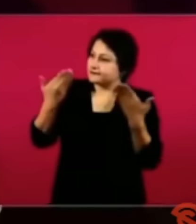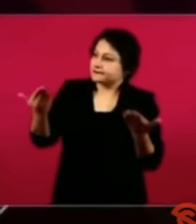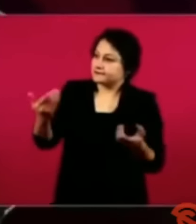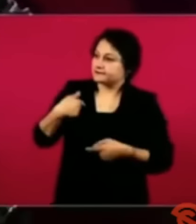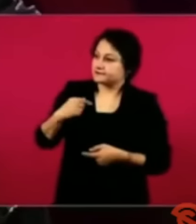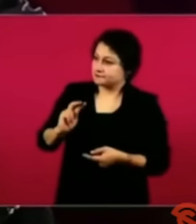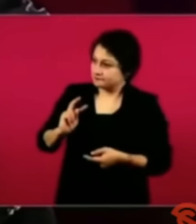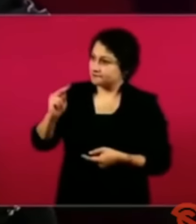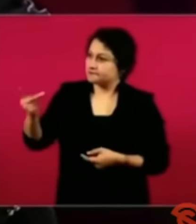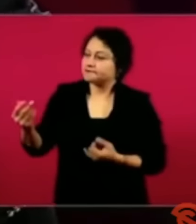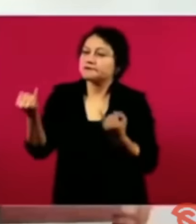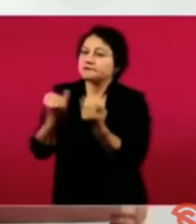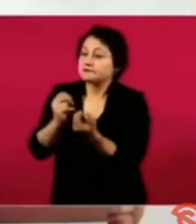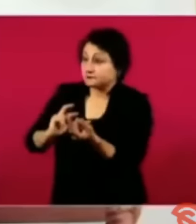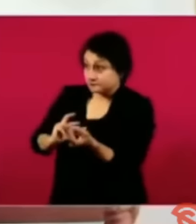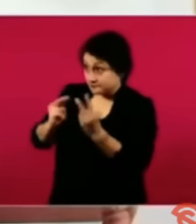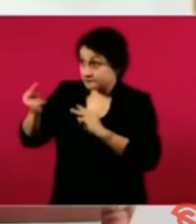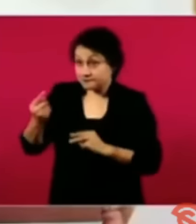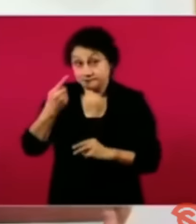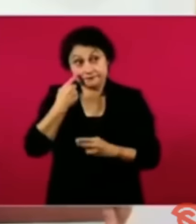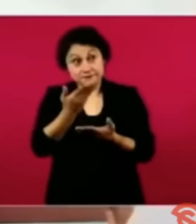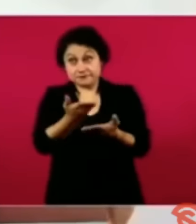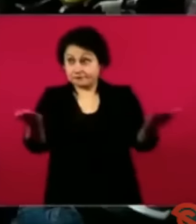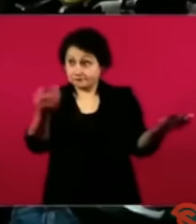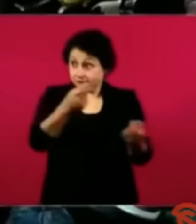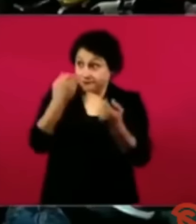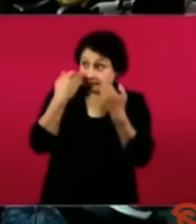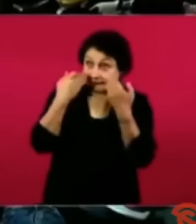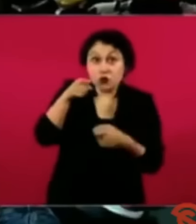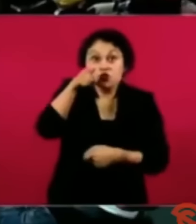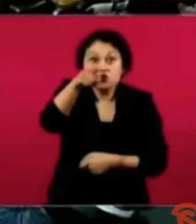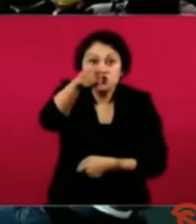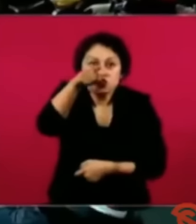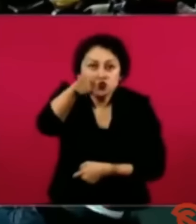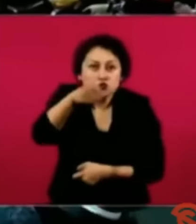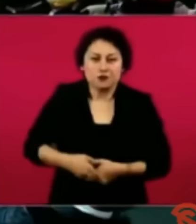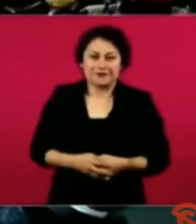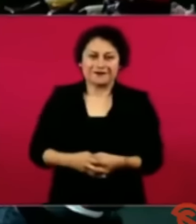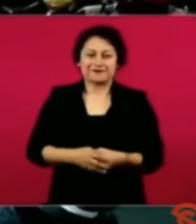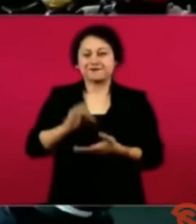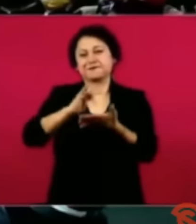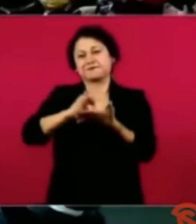viendo lo que provoca. Gracias. Muchas gracias, presidente.